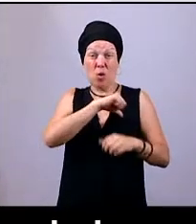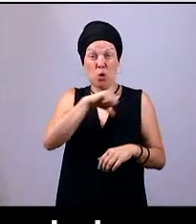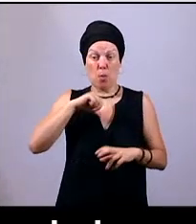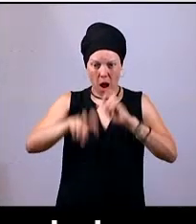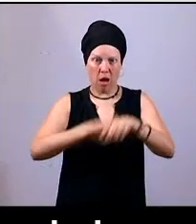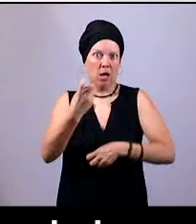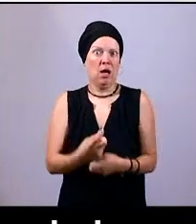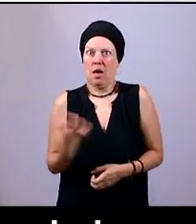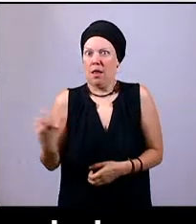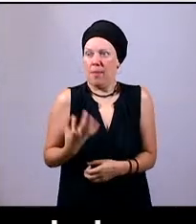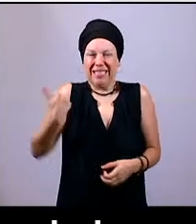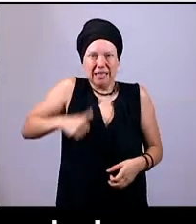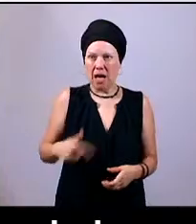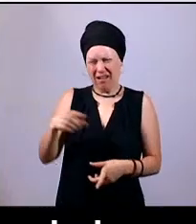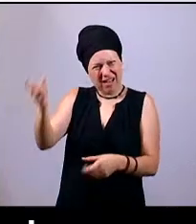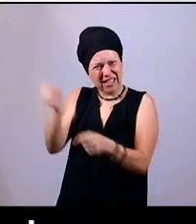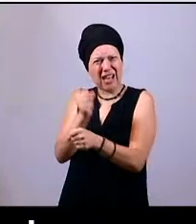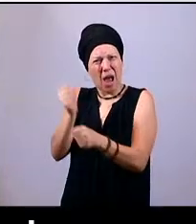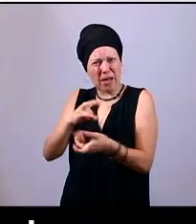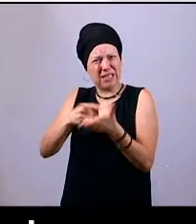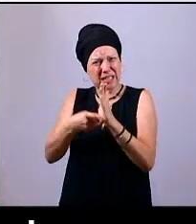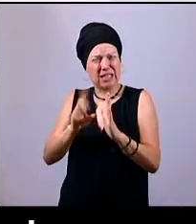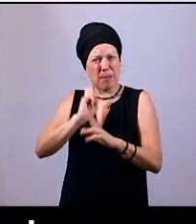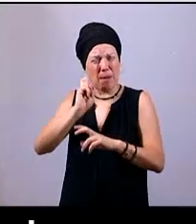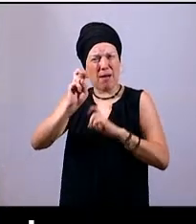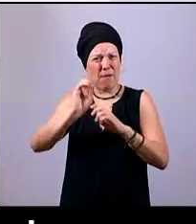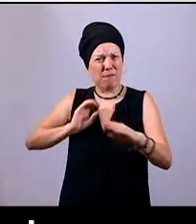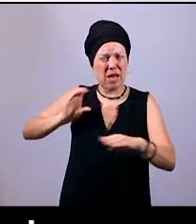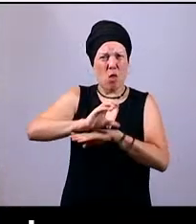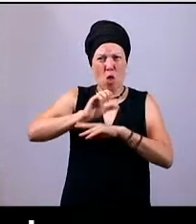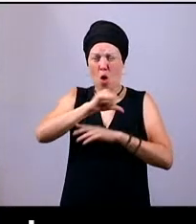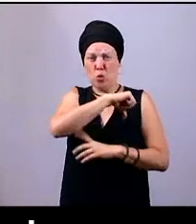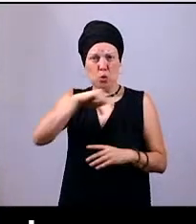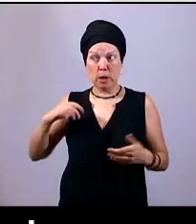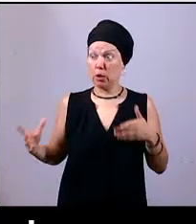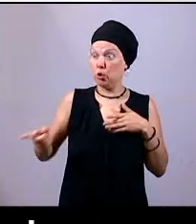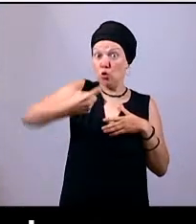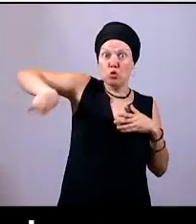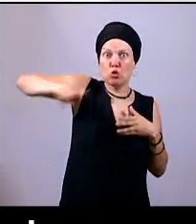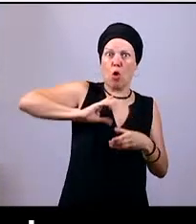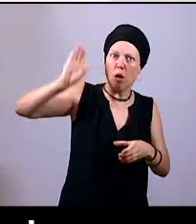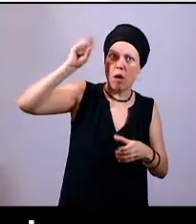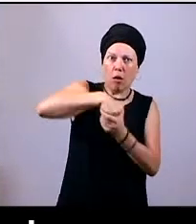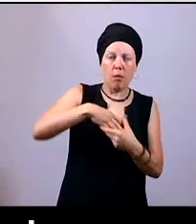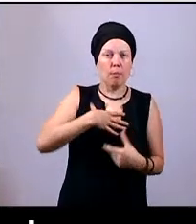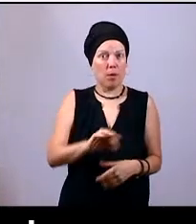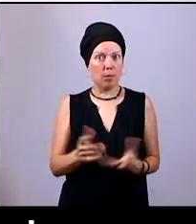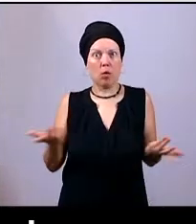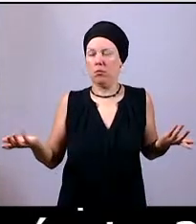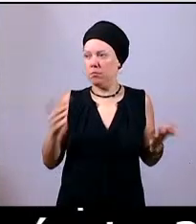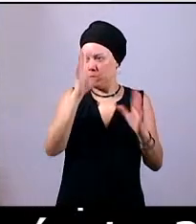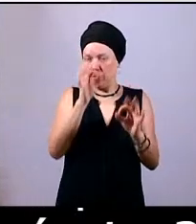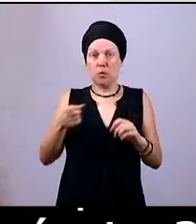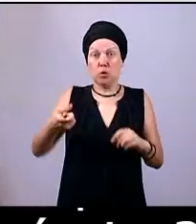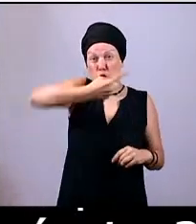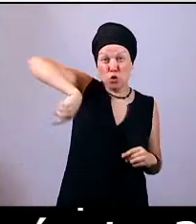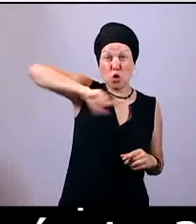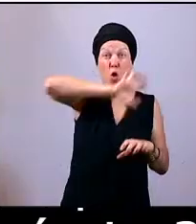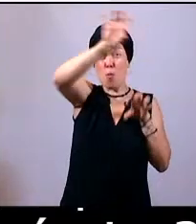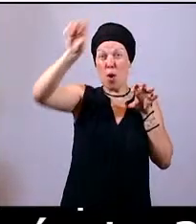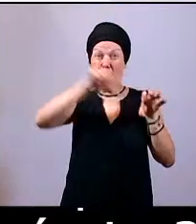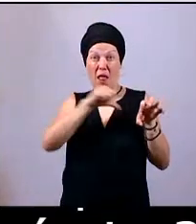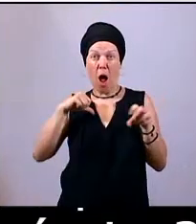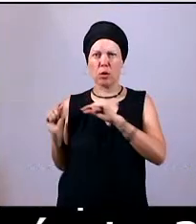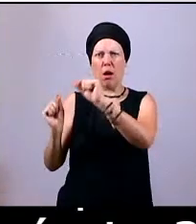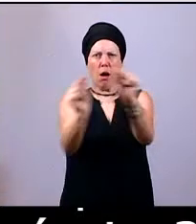autonómica, que trabaje en un sistema de financiación autonómica en el que todos tengamos cabida y podamos, por supuesto, debatirlo entre todos. ¿Y